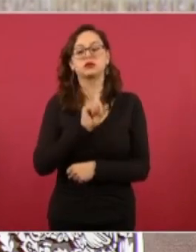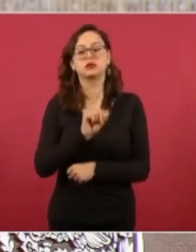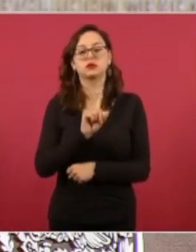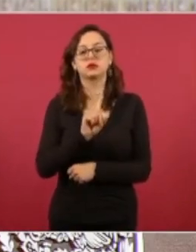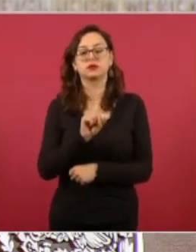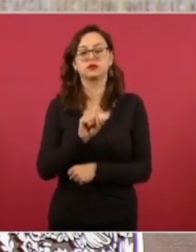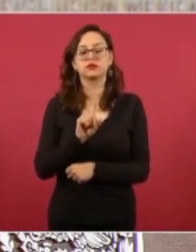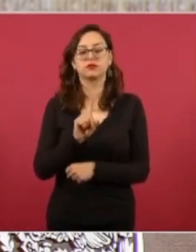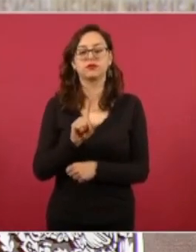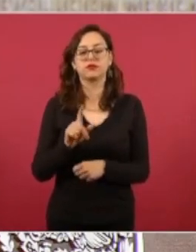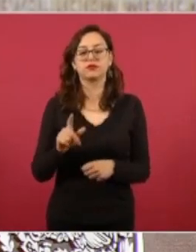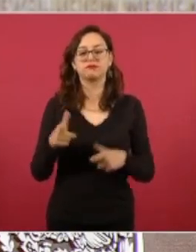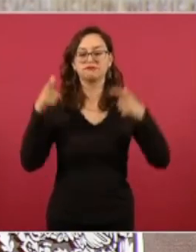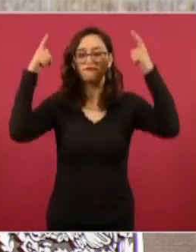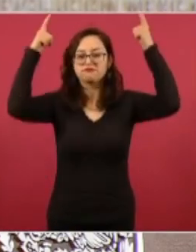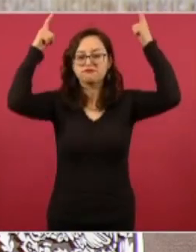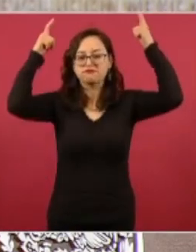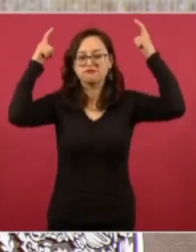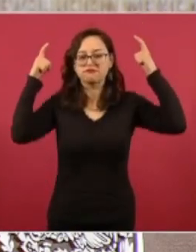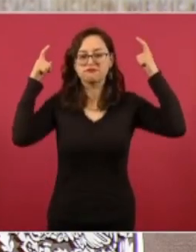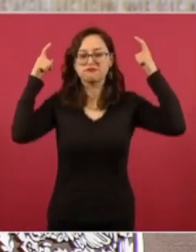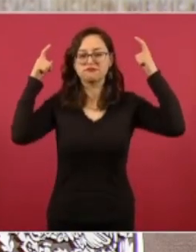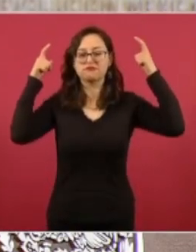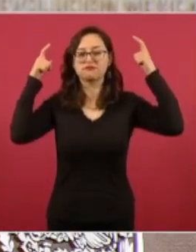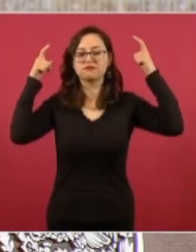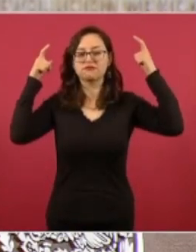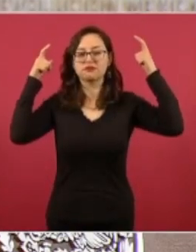que sale con un sombrero.